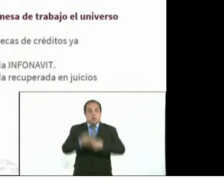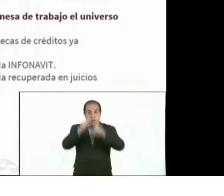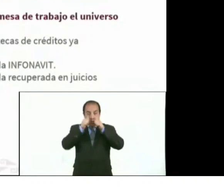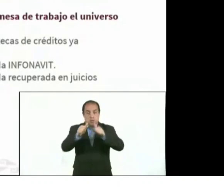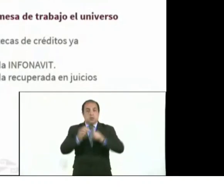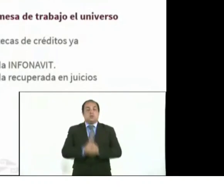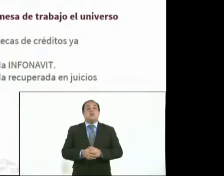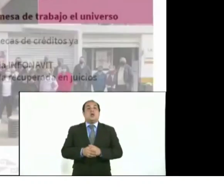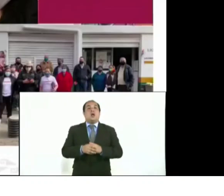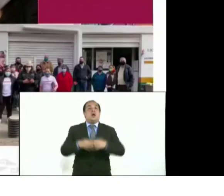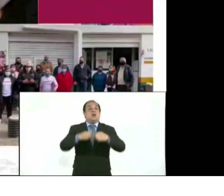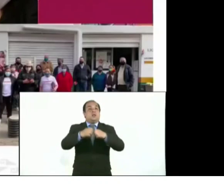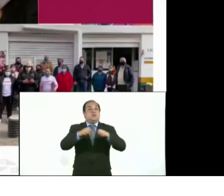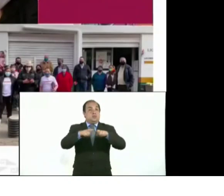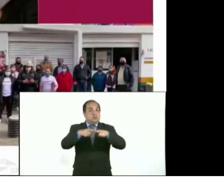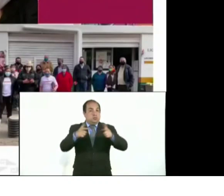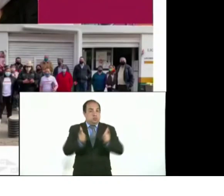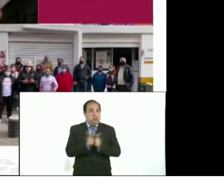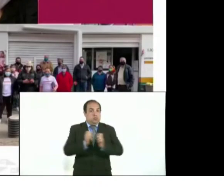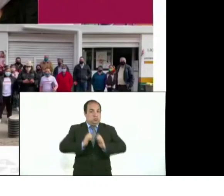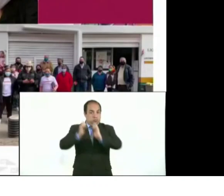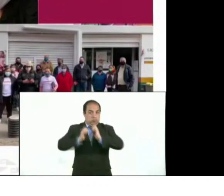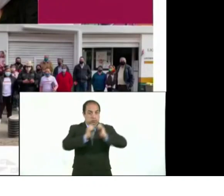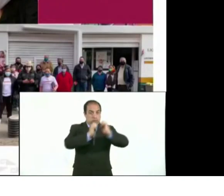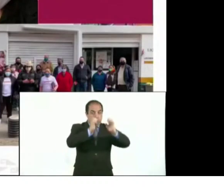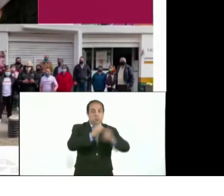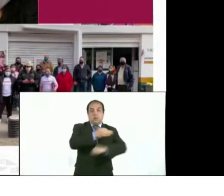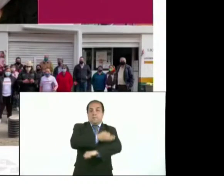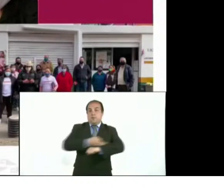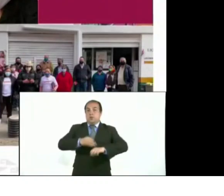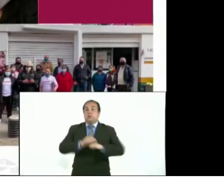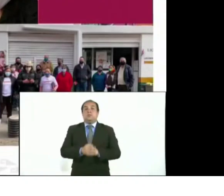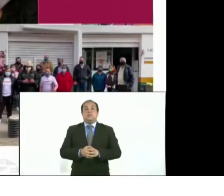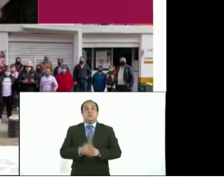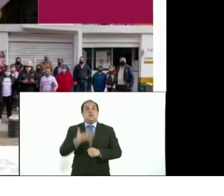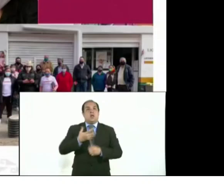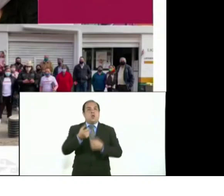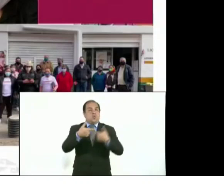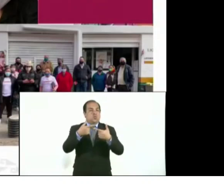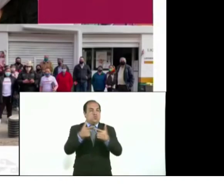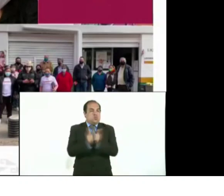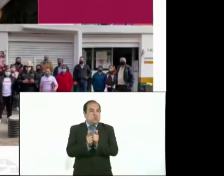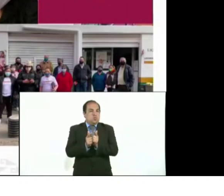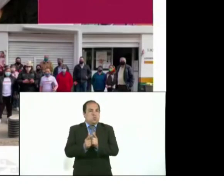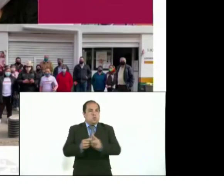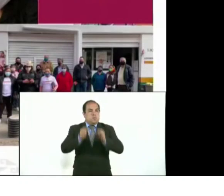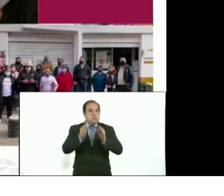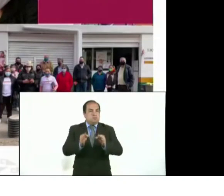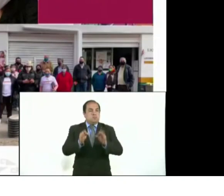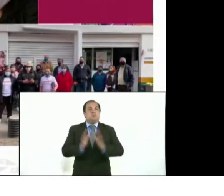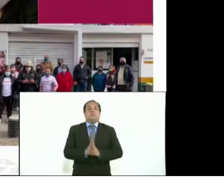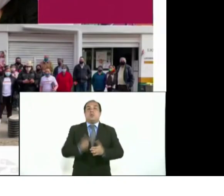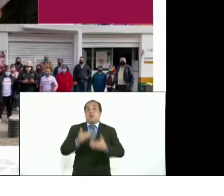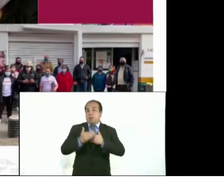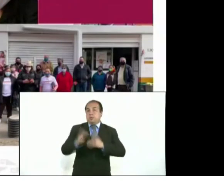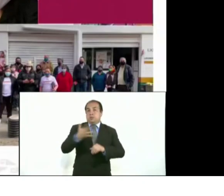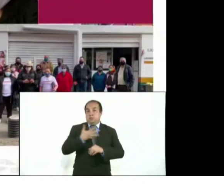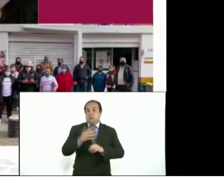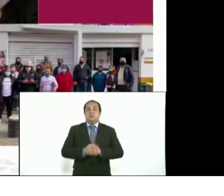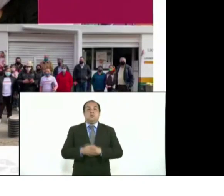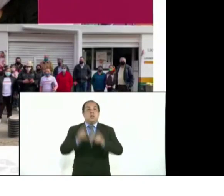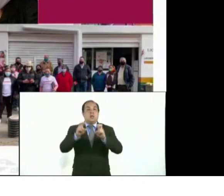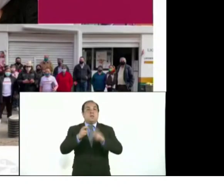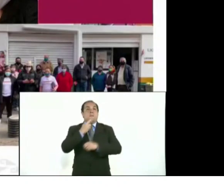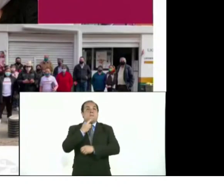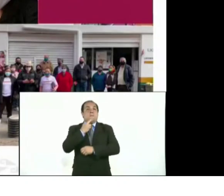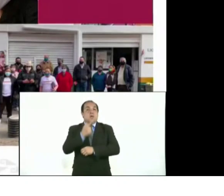habitacionales. Destaco algunos puntos concretos en los que se ha avanzado. En materia de facilidades para los programas de